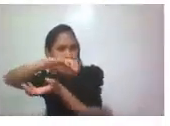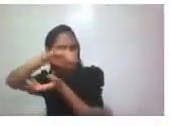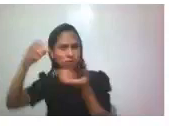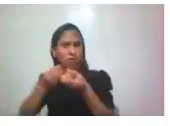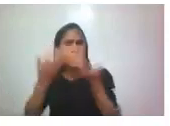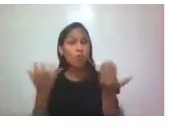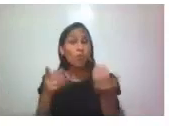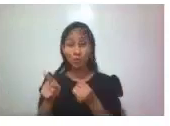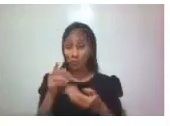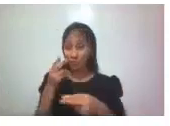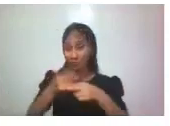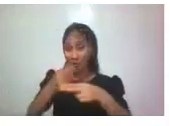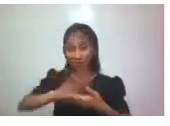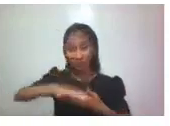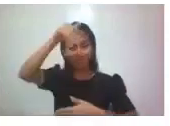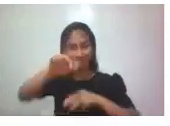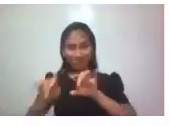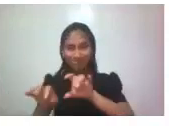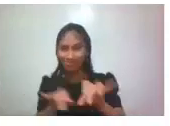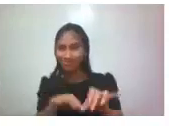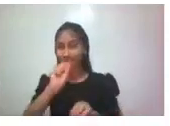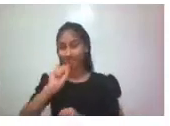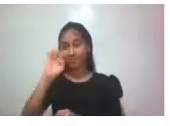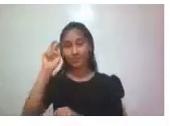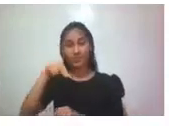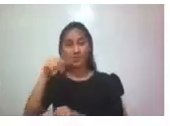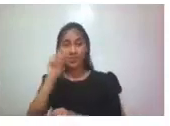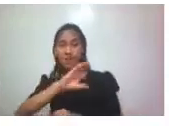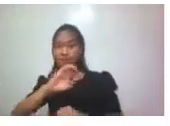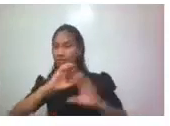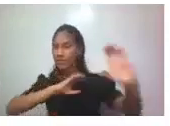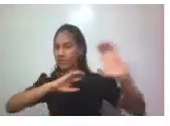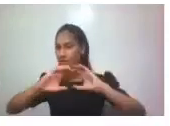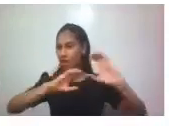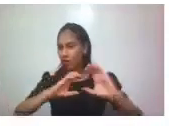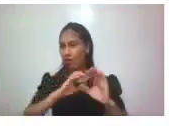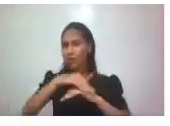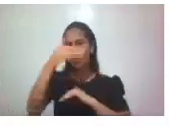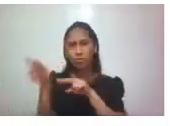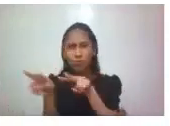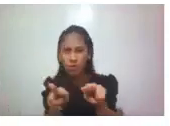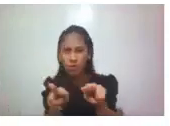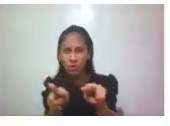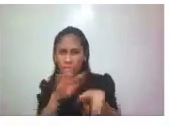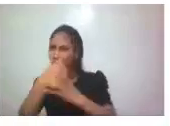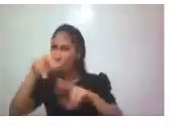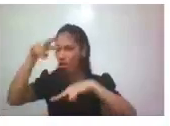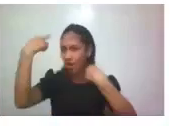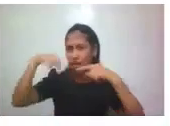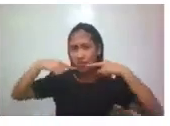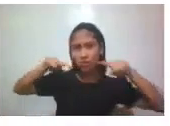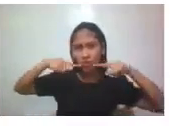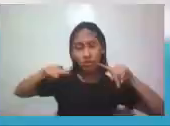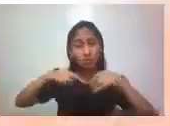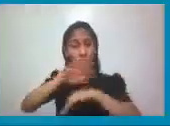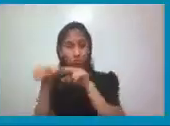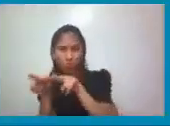Suscríbete a nuestro boletín Senace Dialoga y conoce todas las noticias y novedades que tenemos para ti.